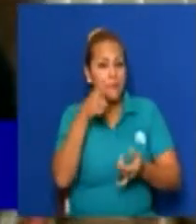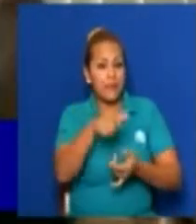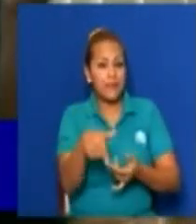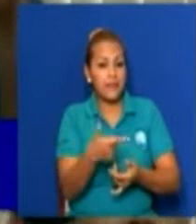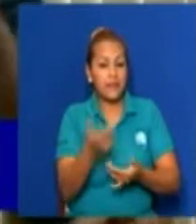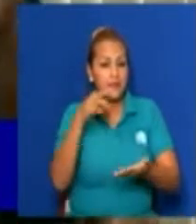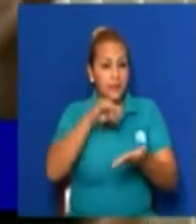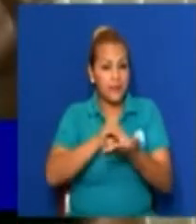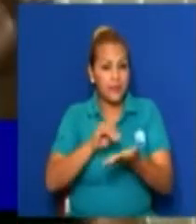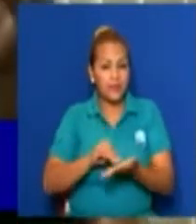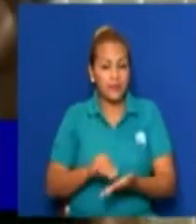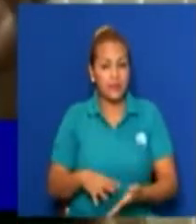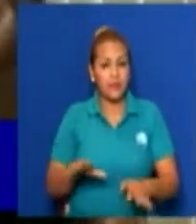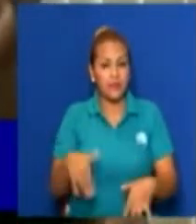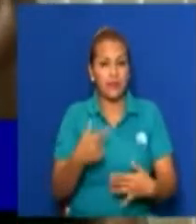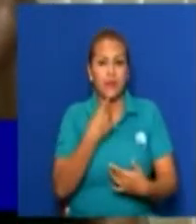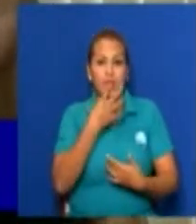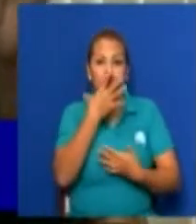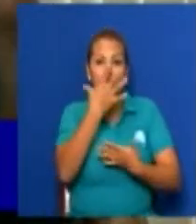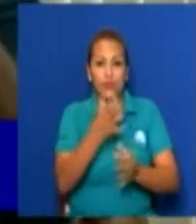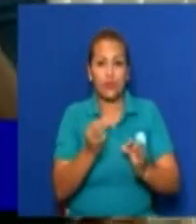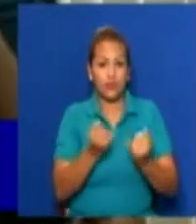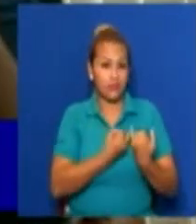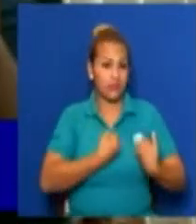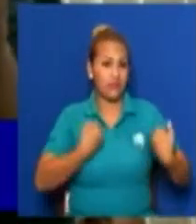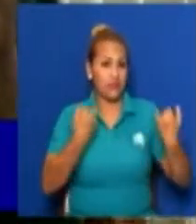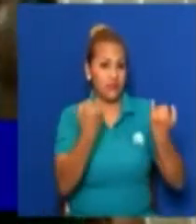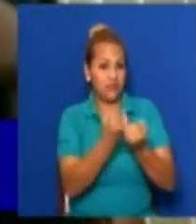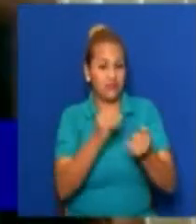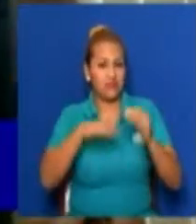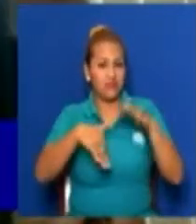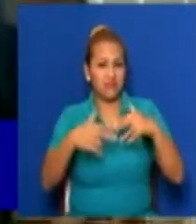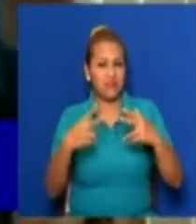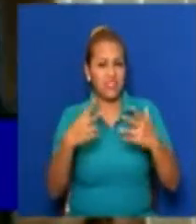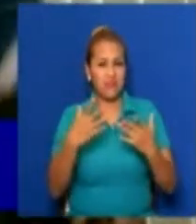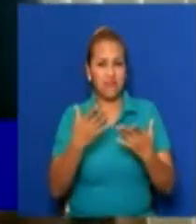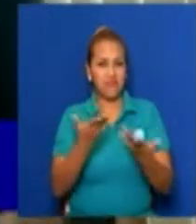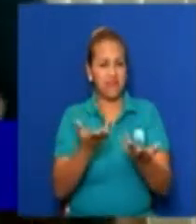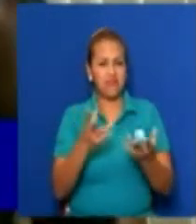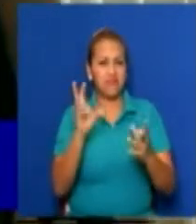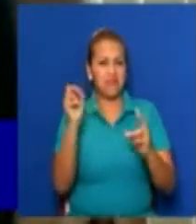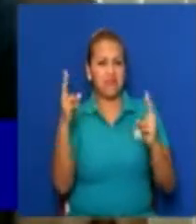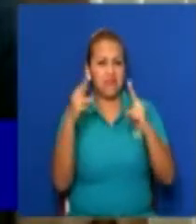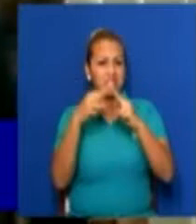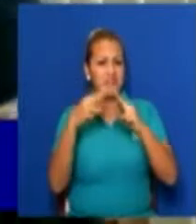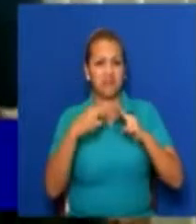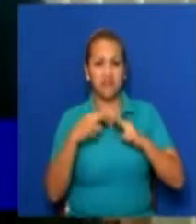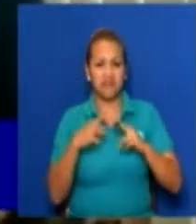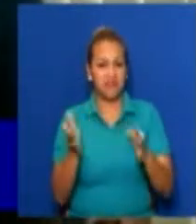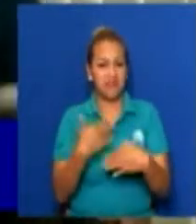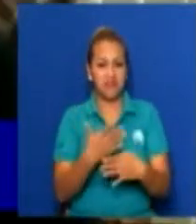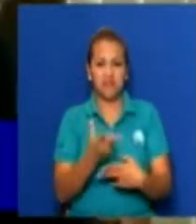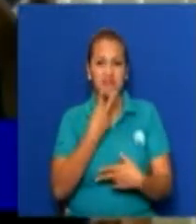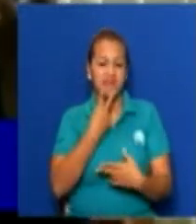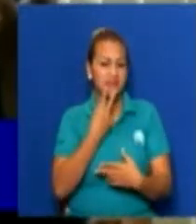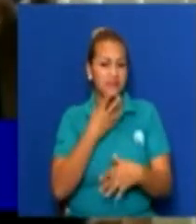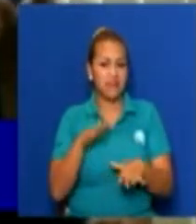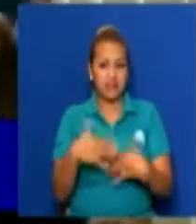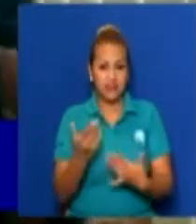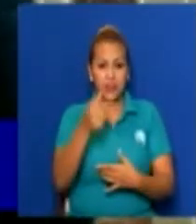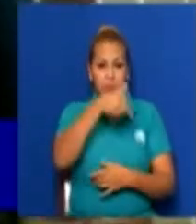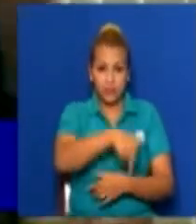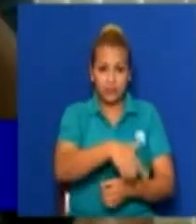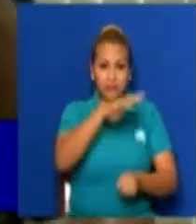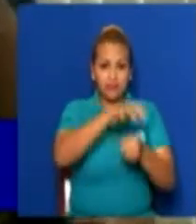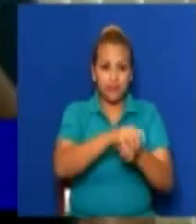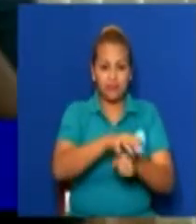que de pronto las instituciones se desconectan. Es decir, si la comisión en el Parlamento está haciendo todo un esfuerzo, creo